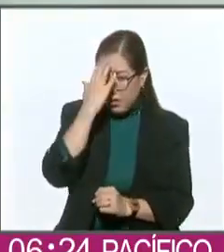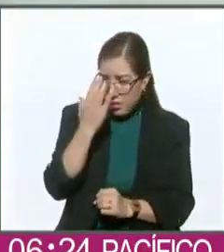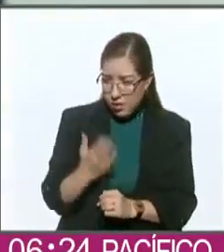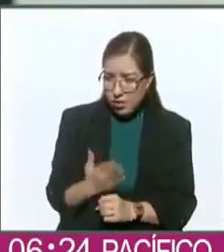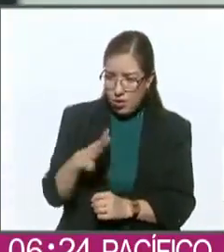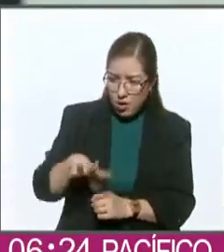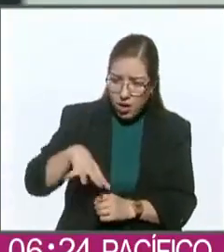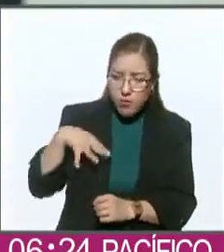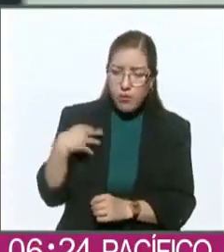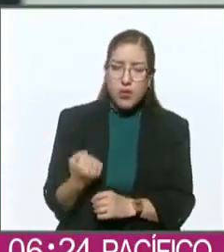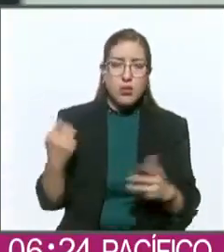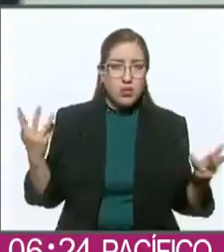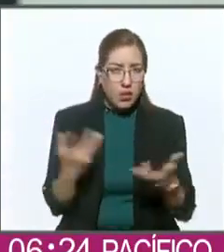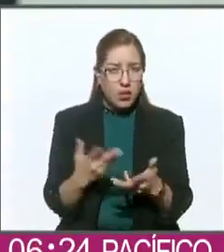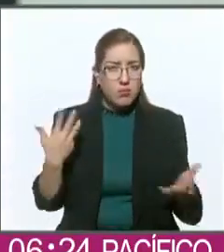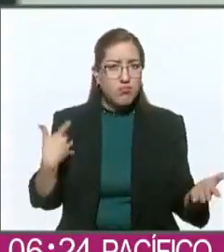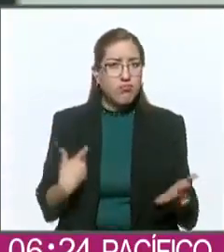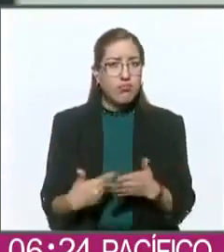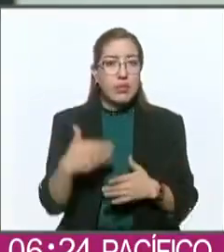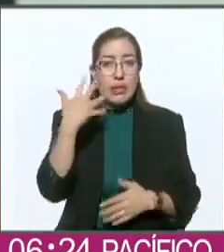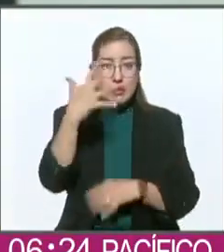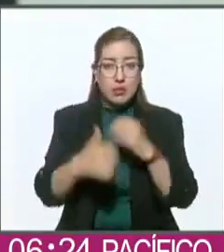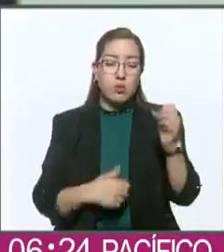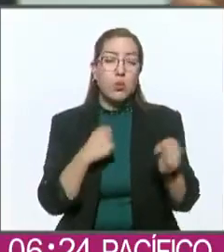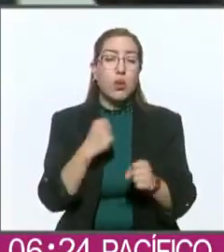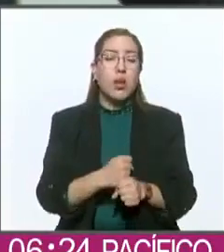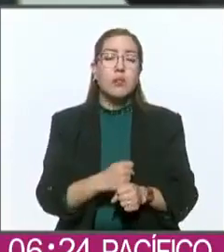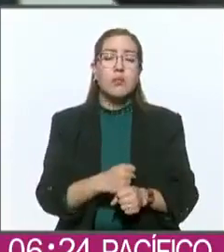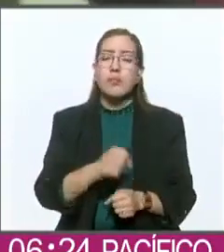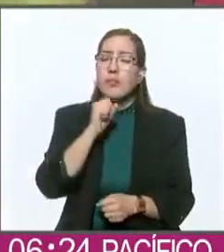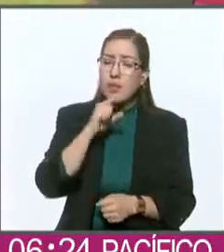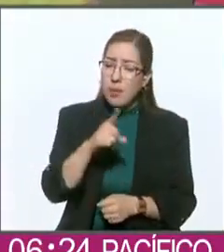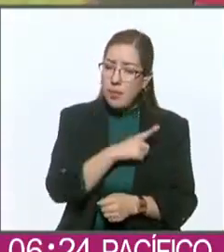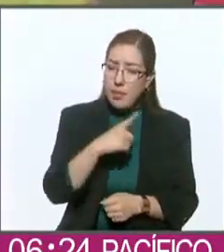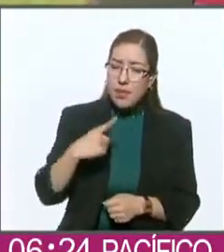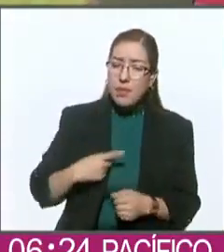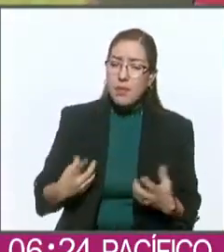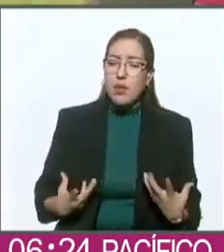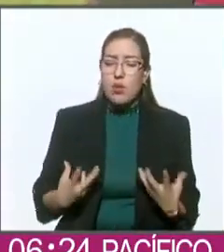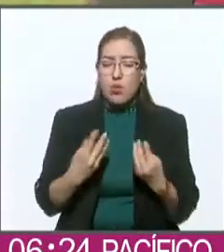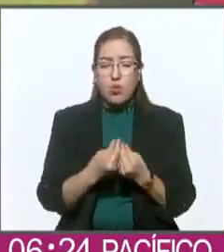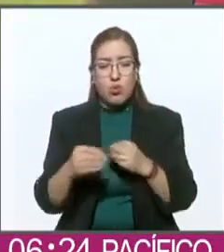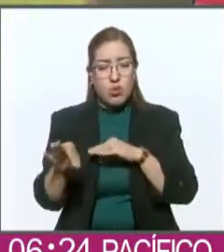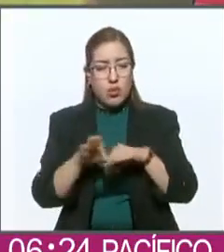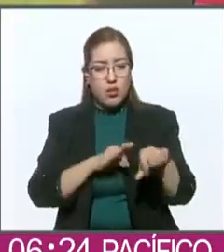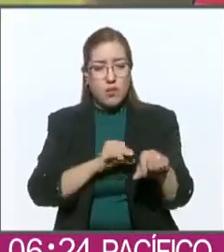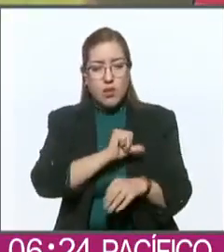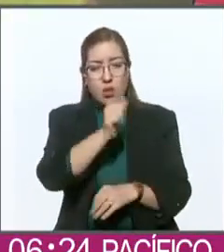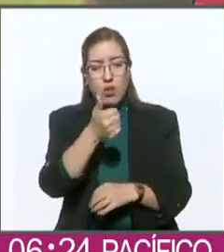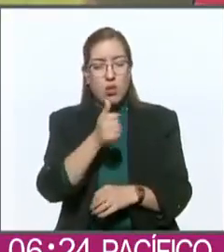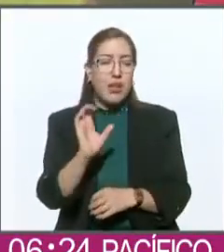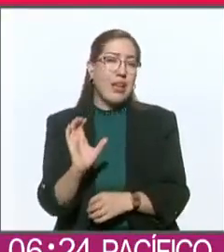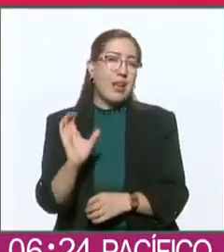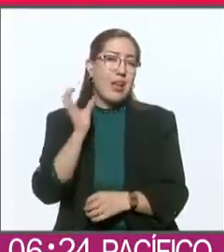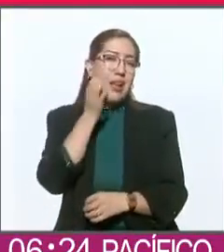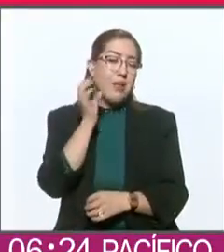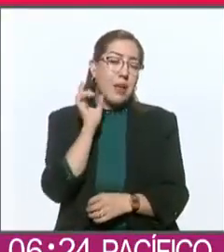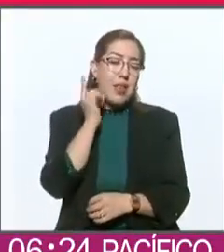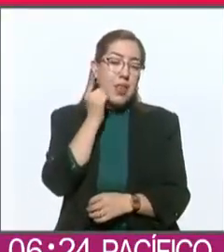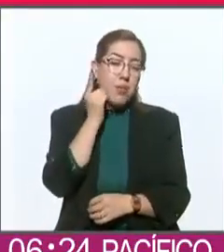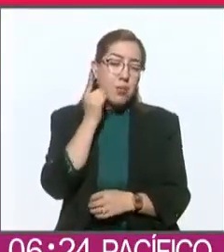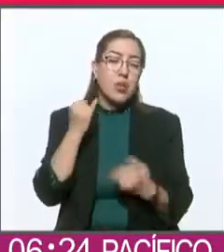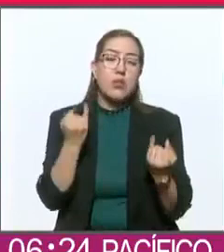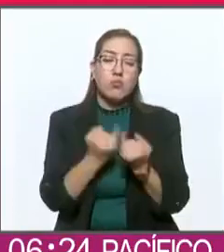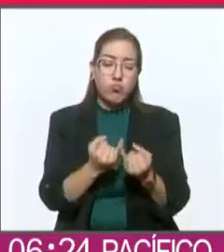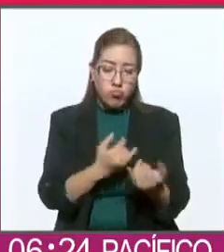muy grande que se ha hecho en estos 5 años. Se deberá también trabajar de la mano con la otra cámara, la Cámara de